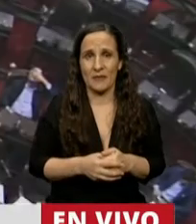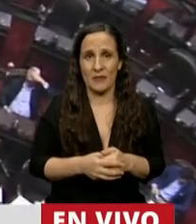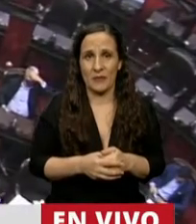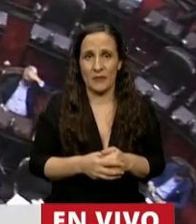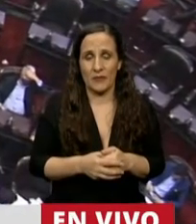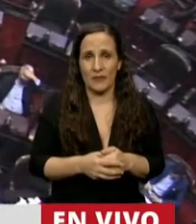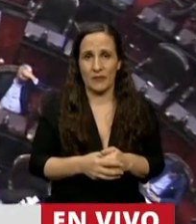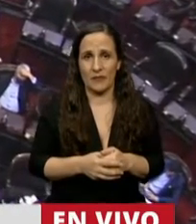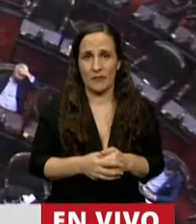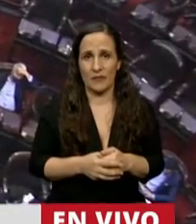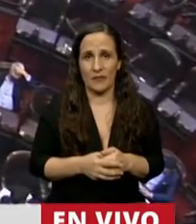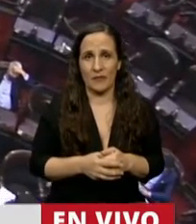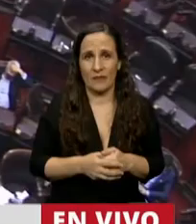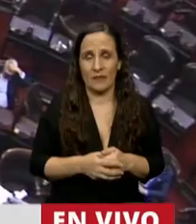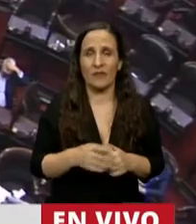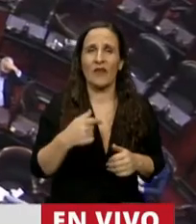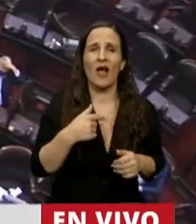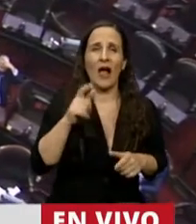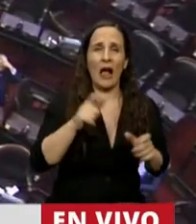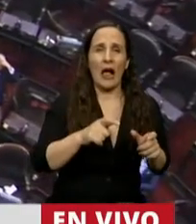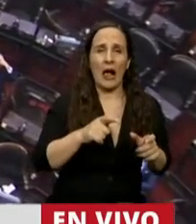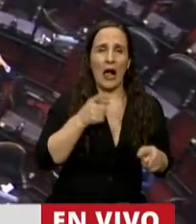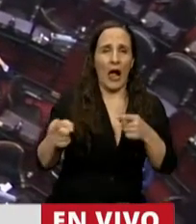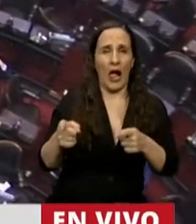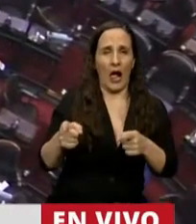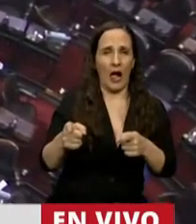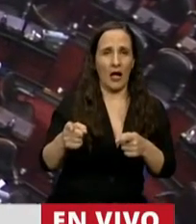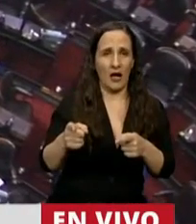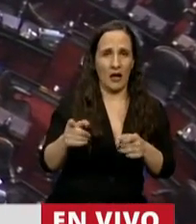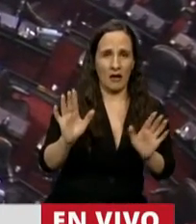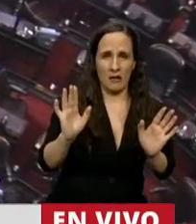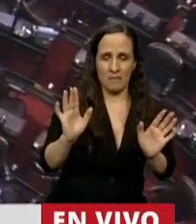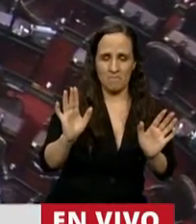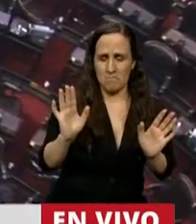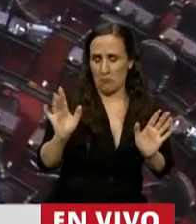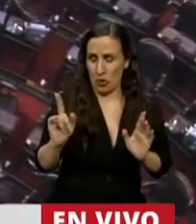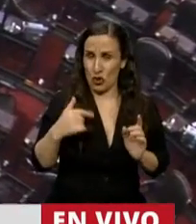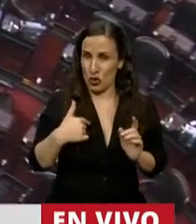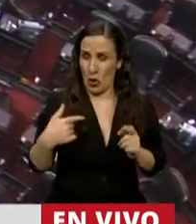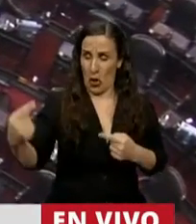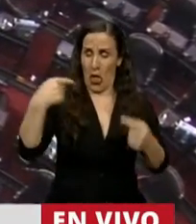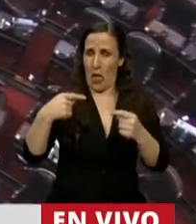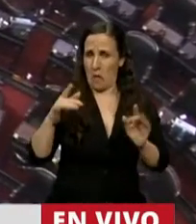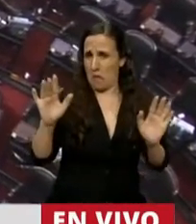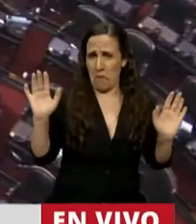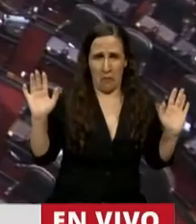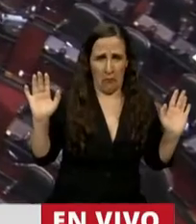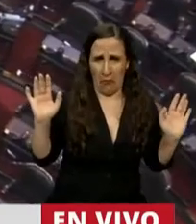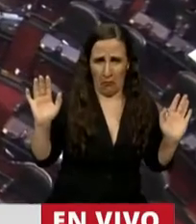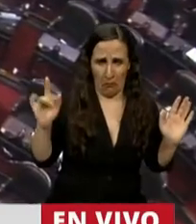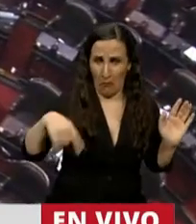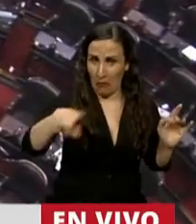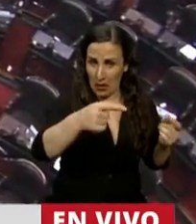no agrede el que quiere, sino el que puede. Yo no me doy por agredido. Si les he sido útil, en buena